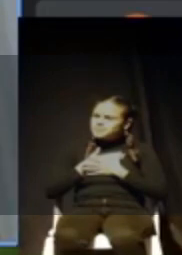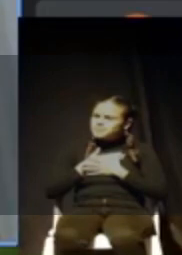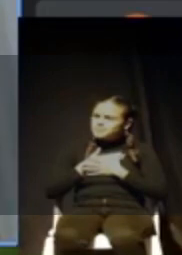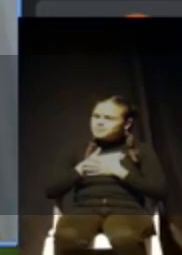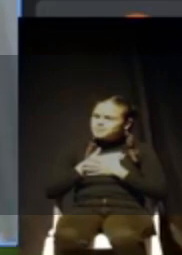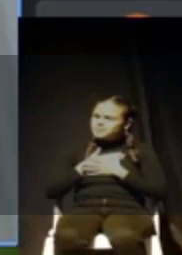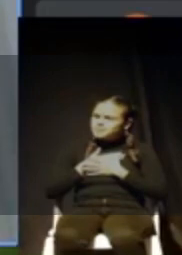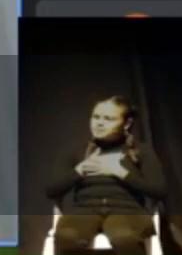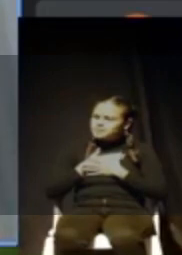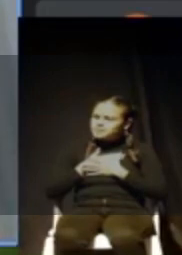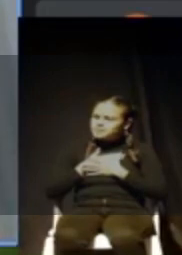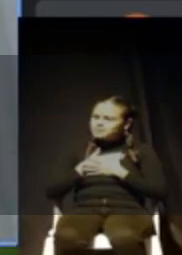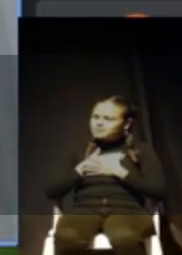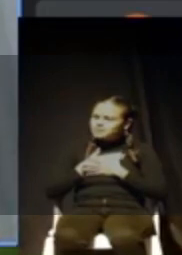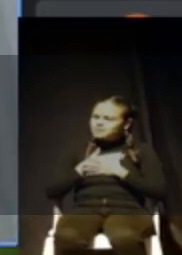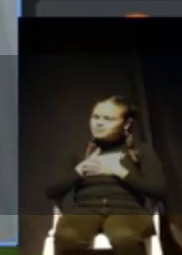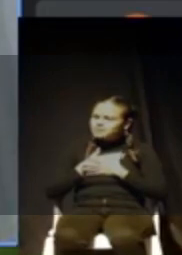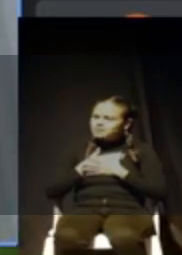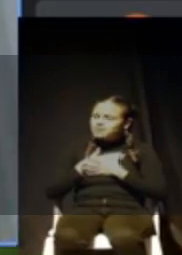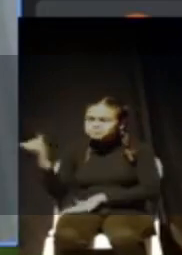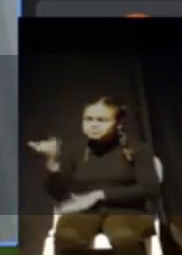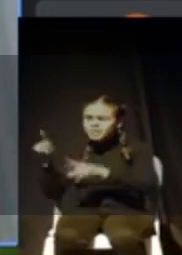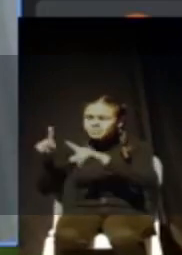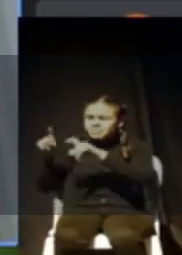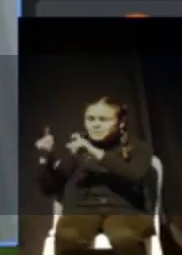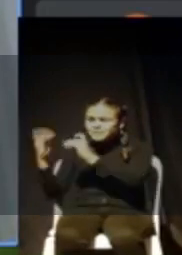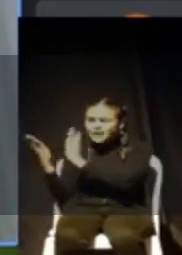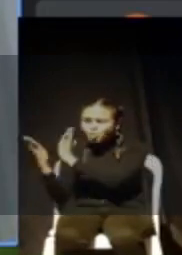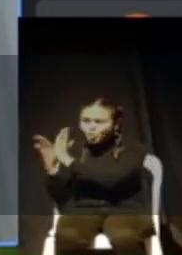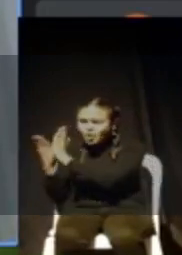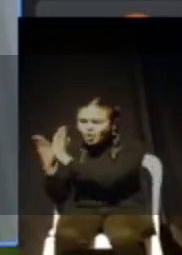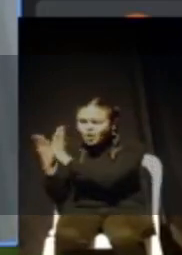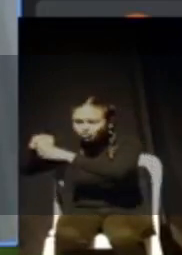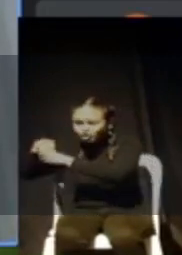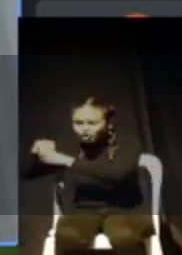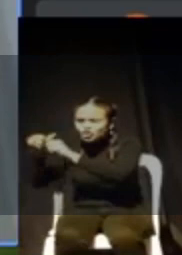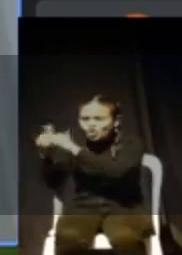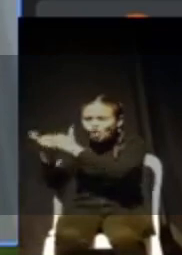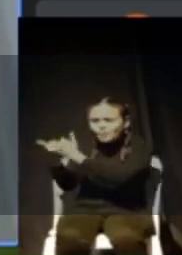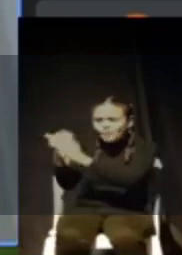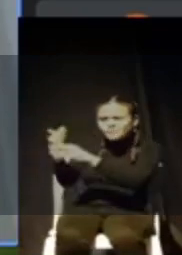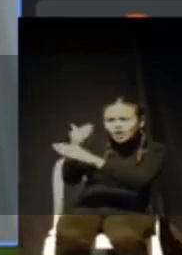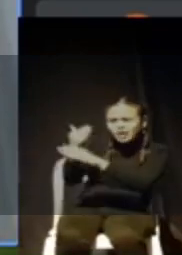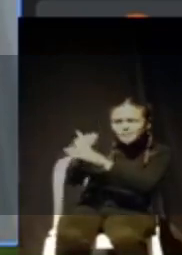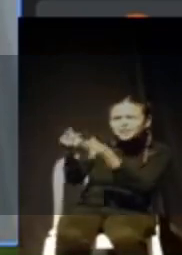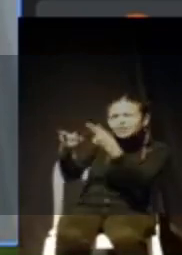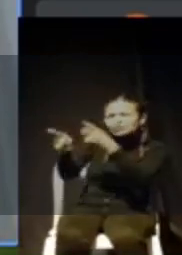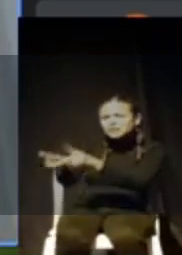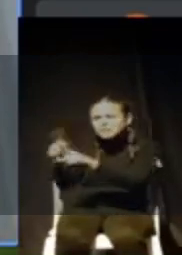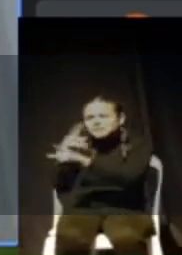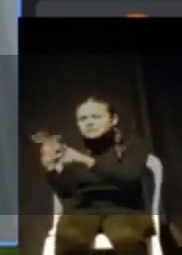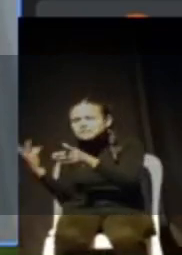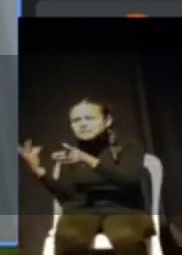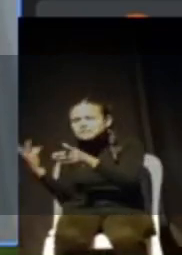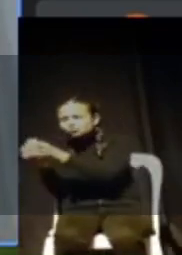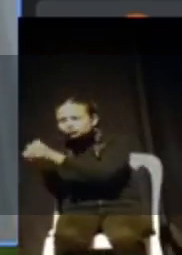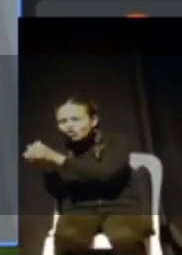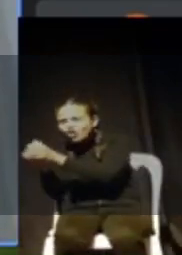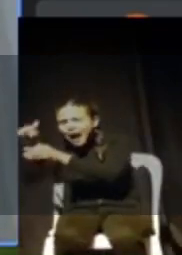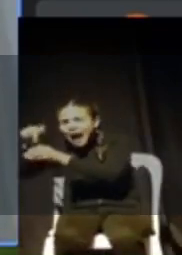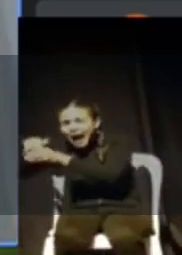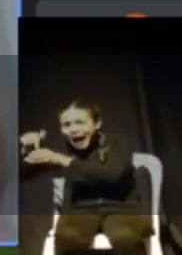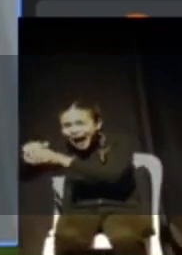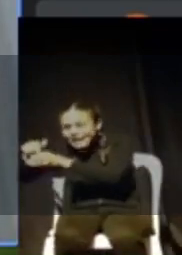problemática incluyente. En ese sentido, el sistema educativo prosigue en sus estructuras fundamentales y asume un nuevo contenido,